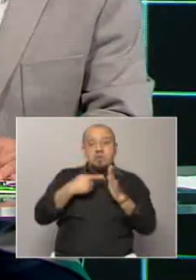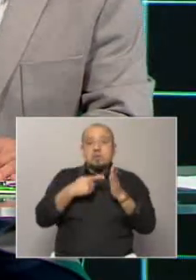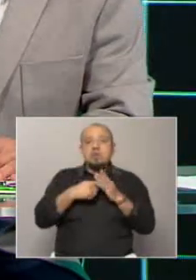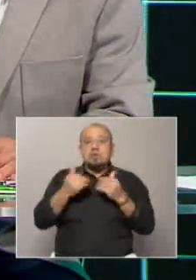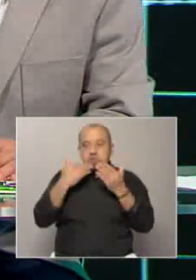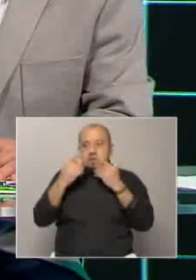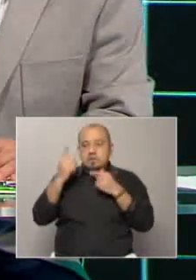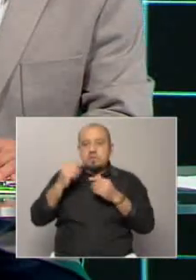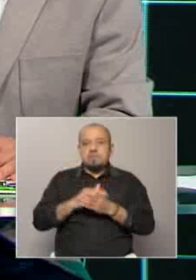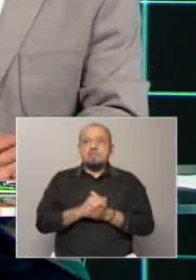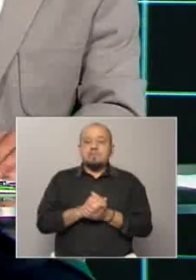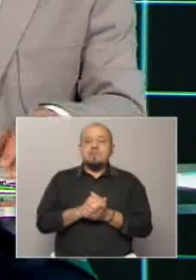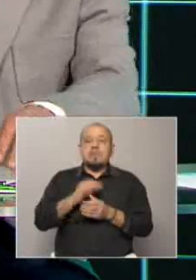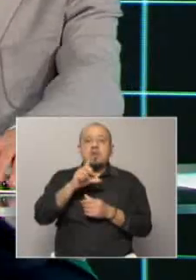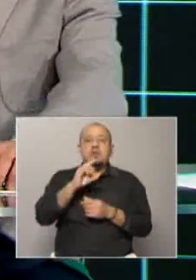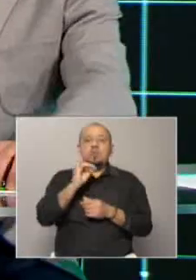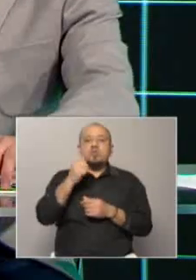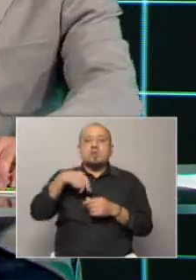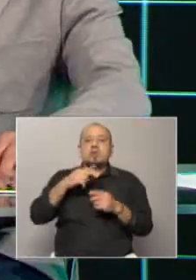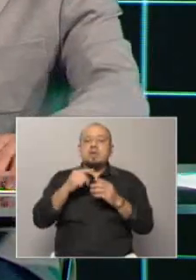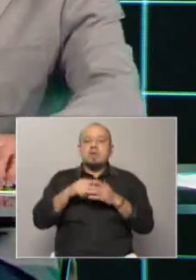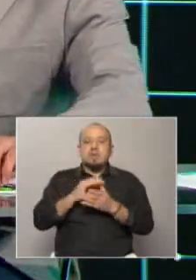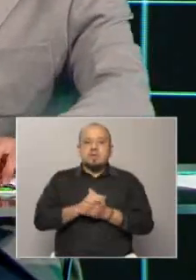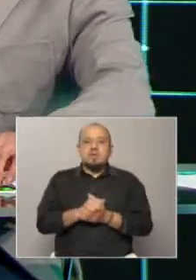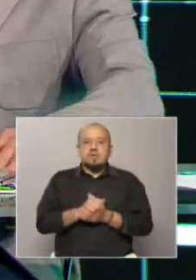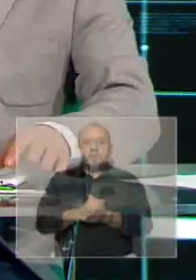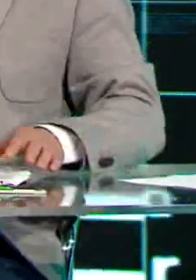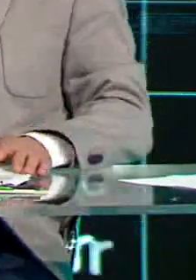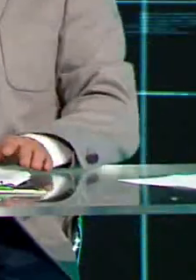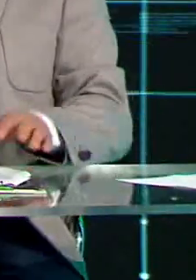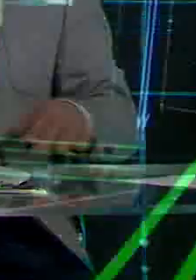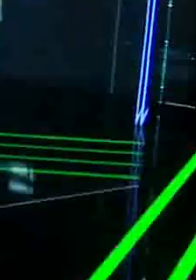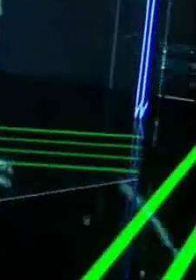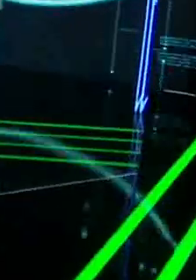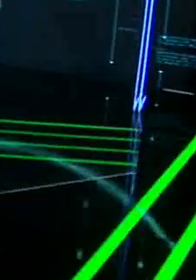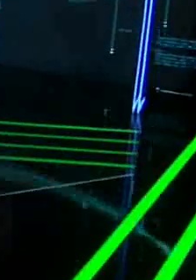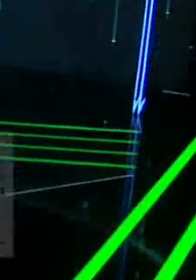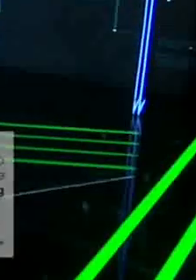Así que vamos a charlar un poco con Luciana para que nos actualicen qué anda la vecina orilla. Ya venimos.